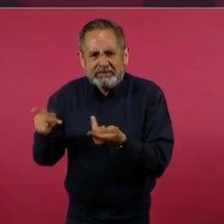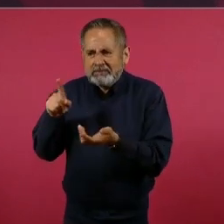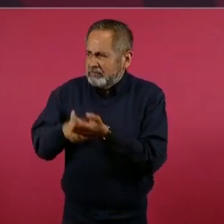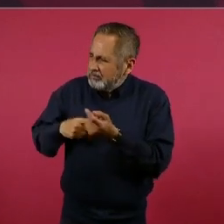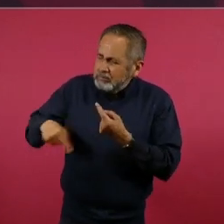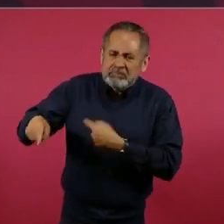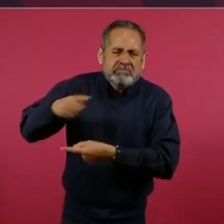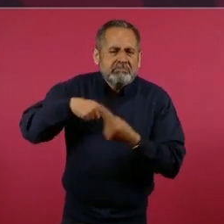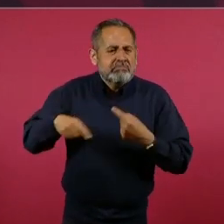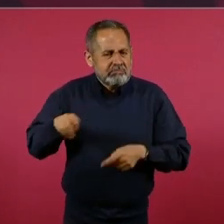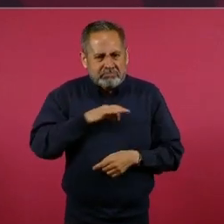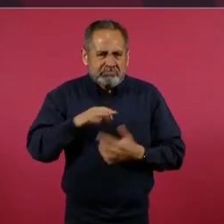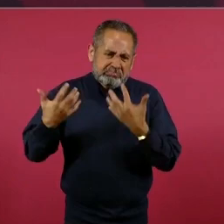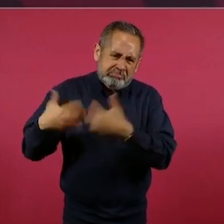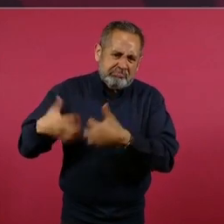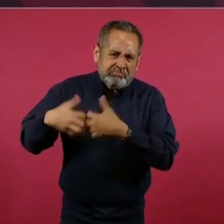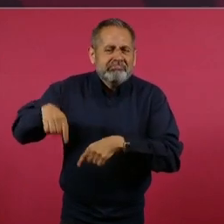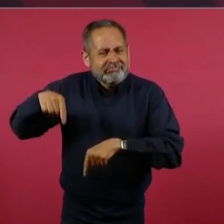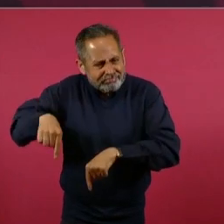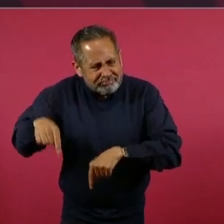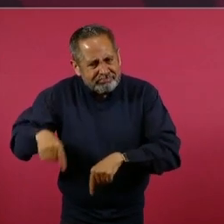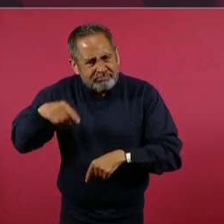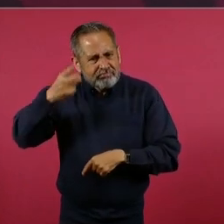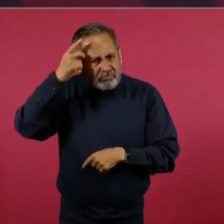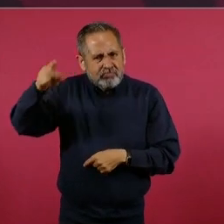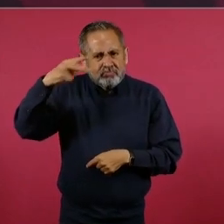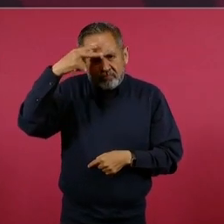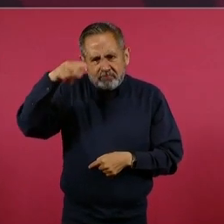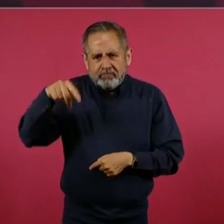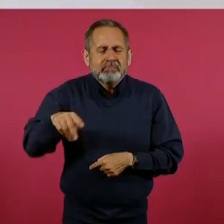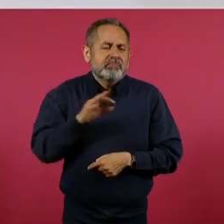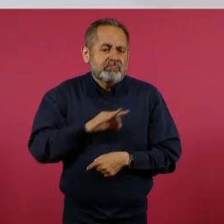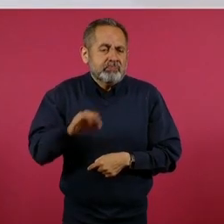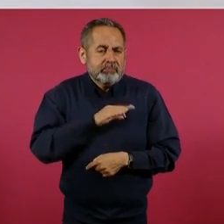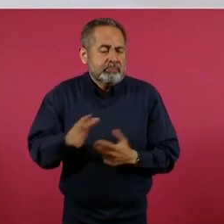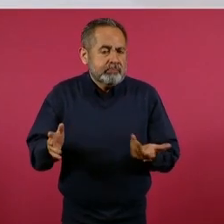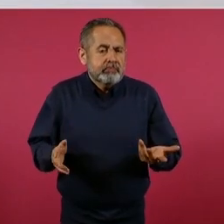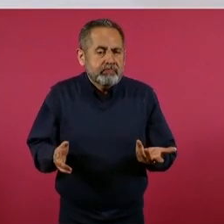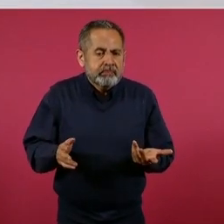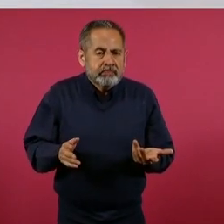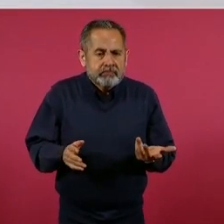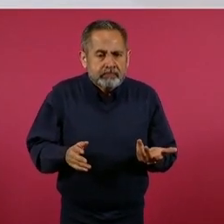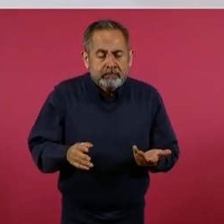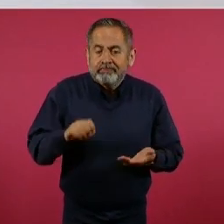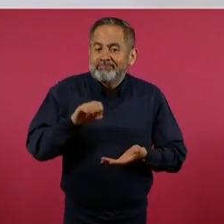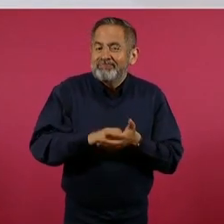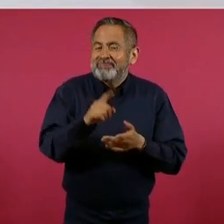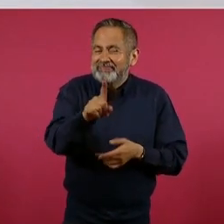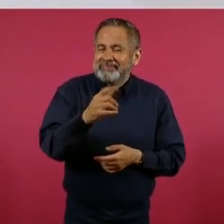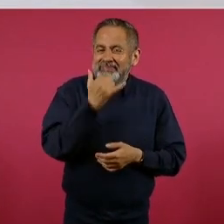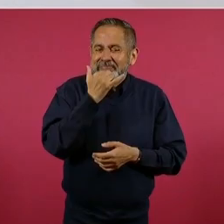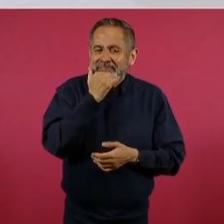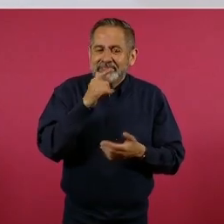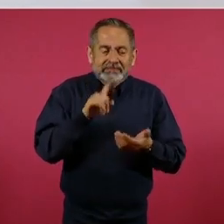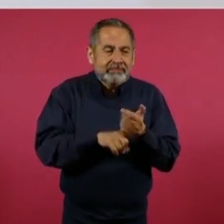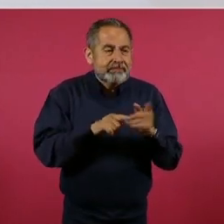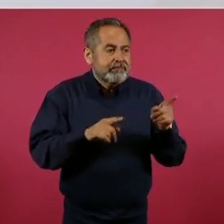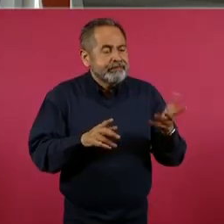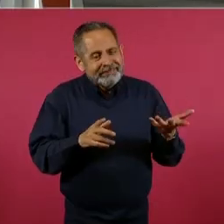producir aquí. Sobre todo tenemos una balanza muy desfavorable con relación a